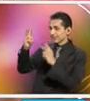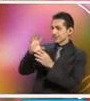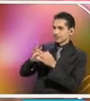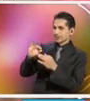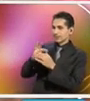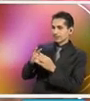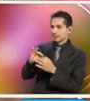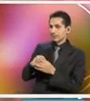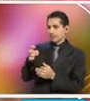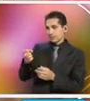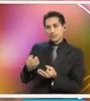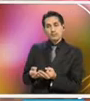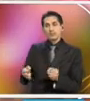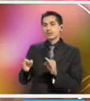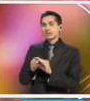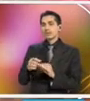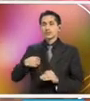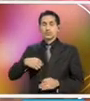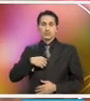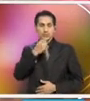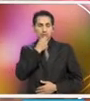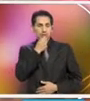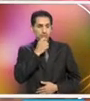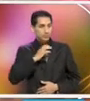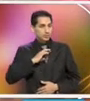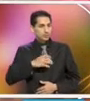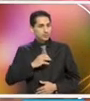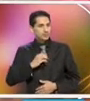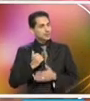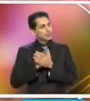que tiene la atención a niños